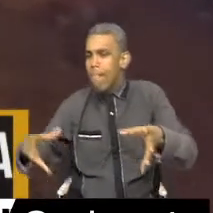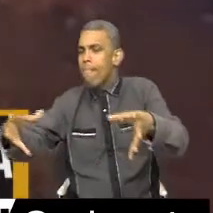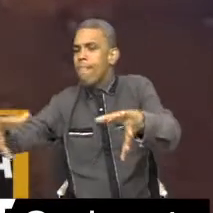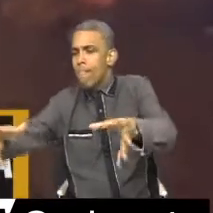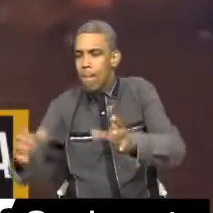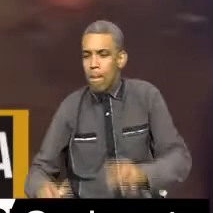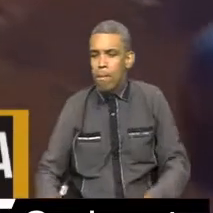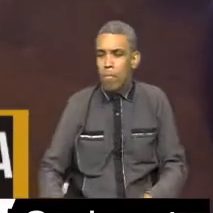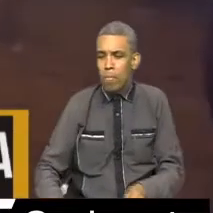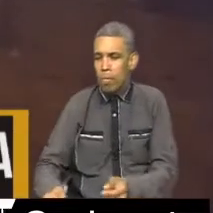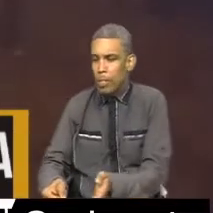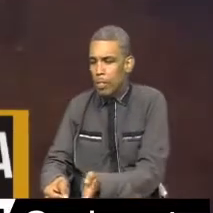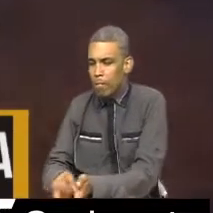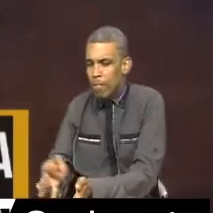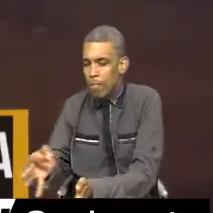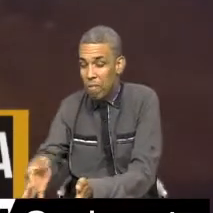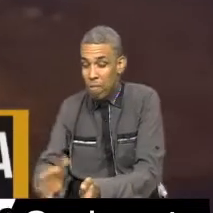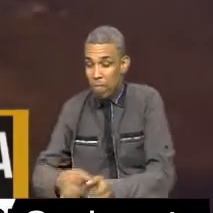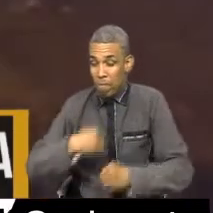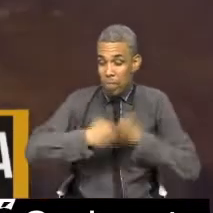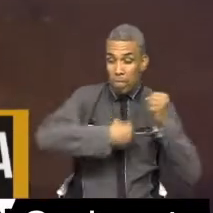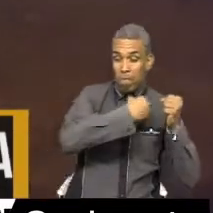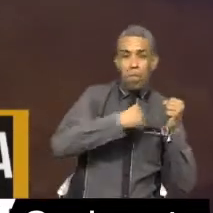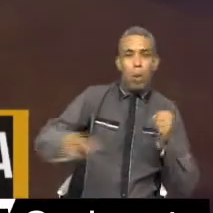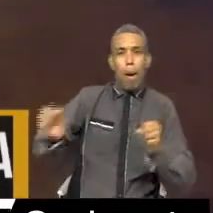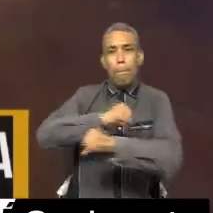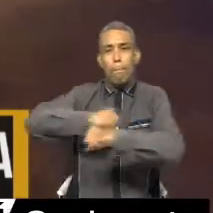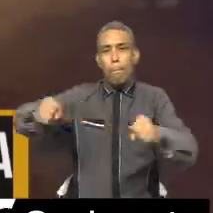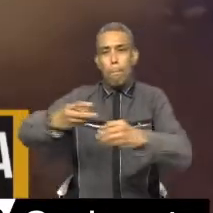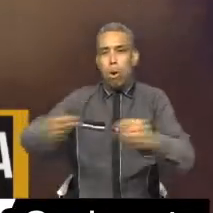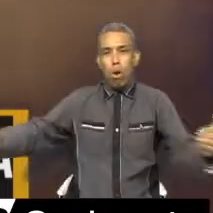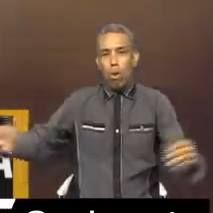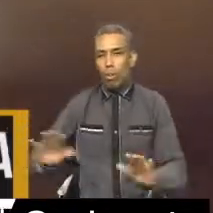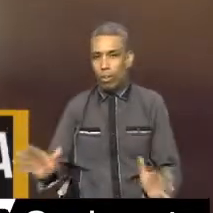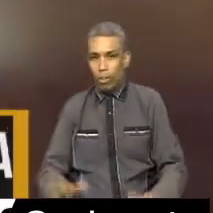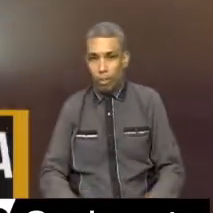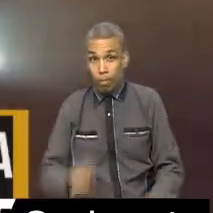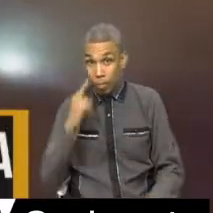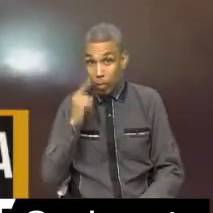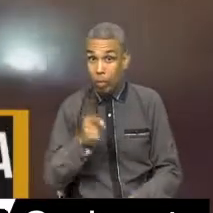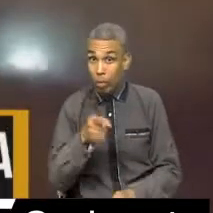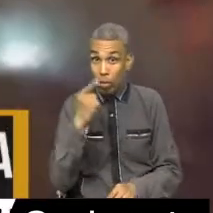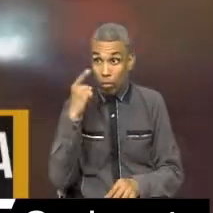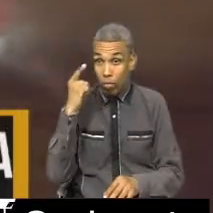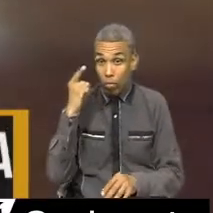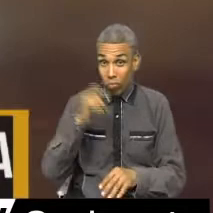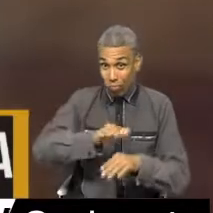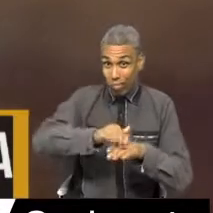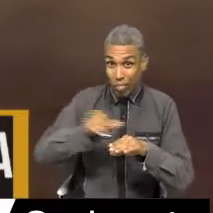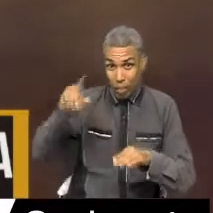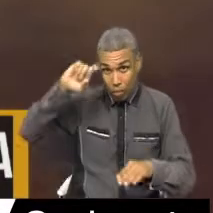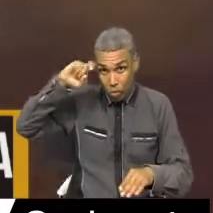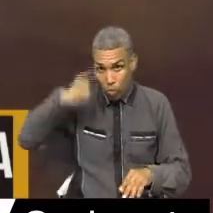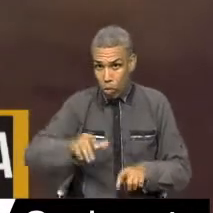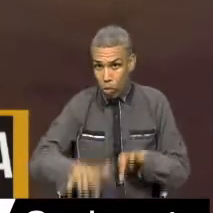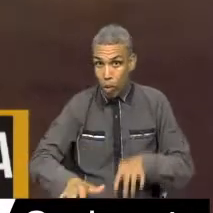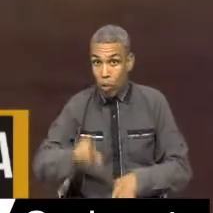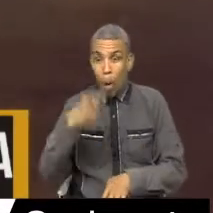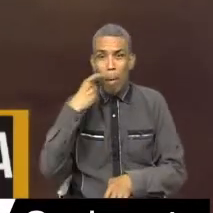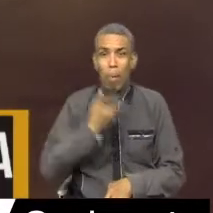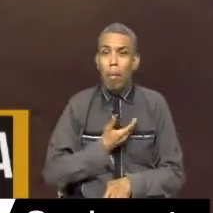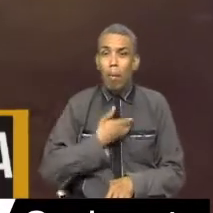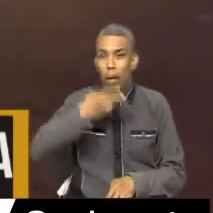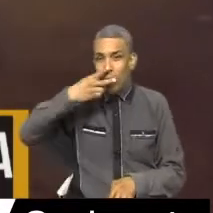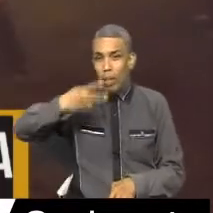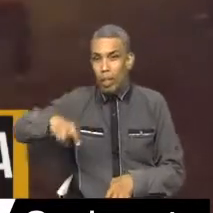familia las sanciones a los que se verían abocados en caso de que sus hijos resulten quemados con pólvora. Por eso invitó a tener las medidas de